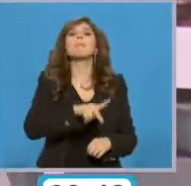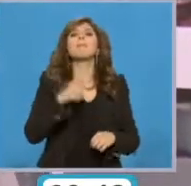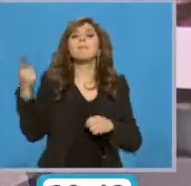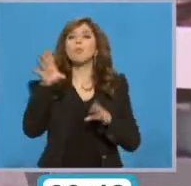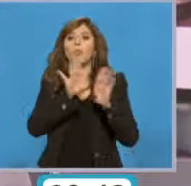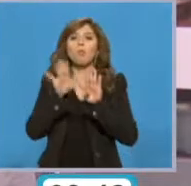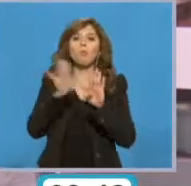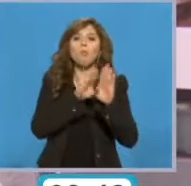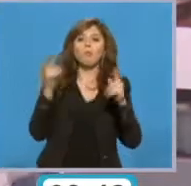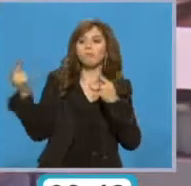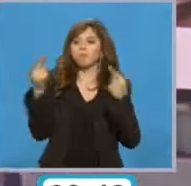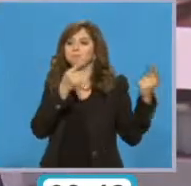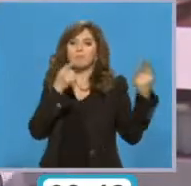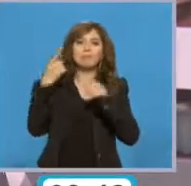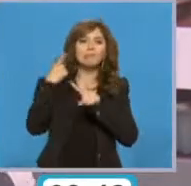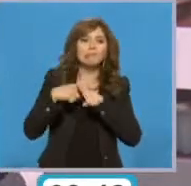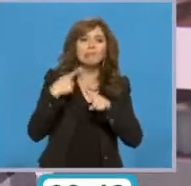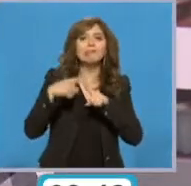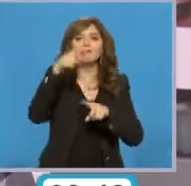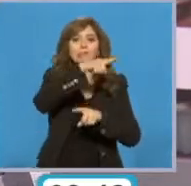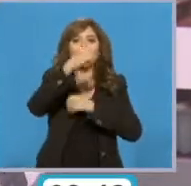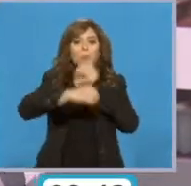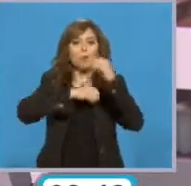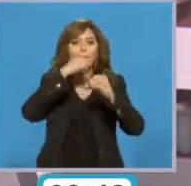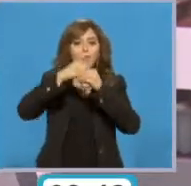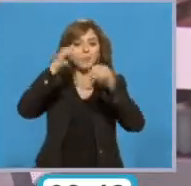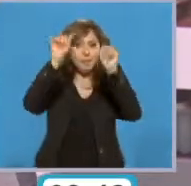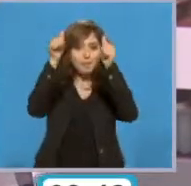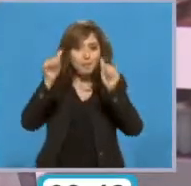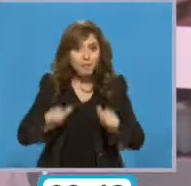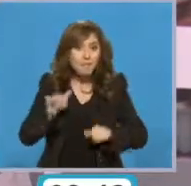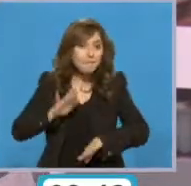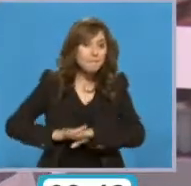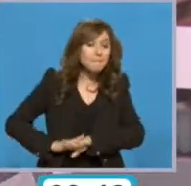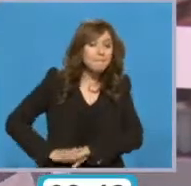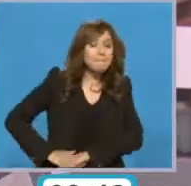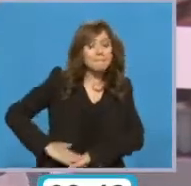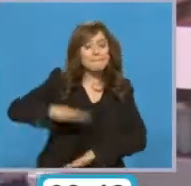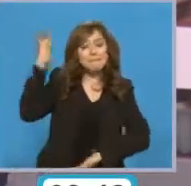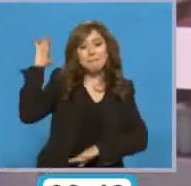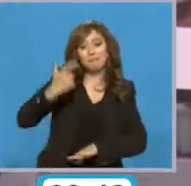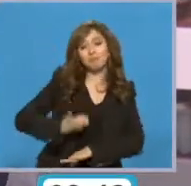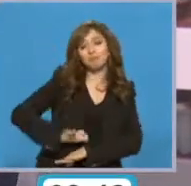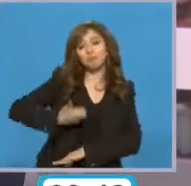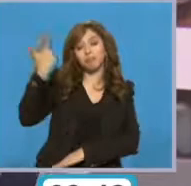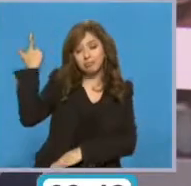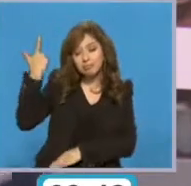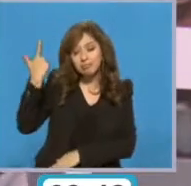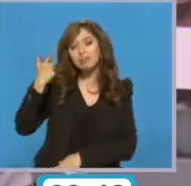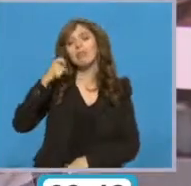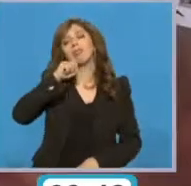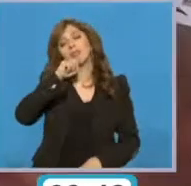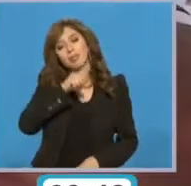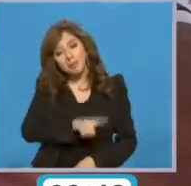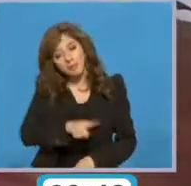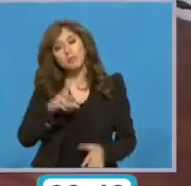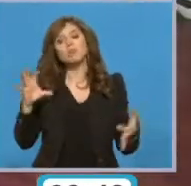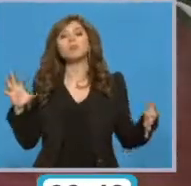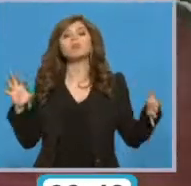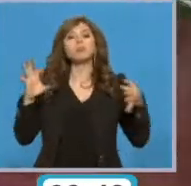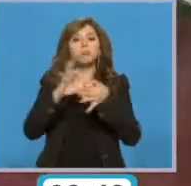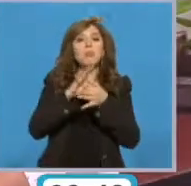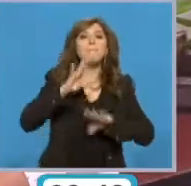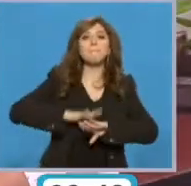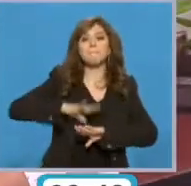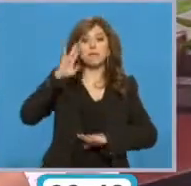padre pensar en esto. Sí. ¿Qué hace una obra de arte? La más costosa, y quizás eso tenga una conexión con lo